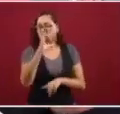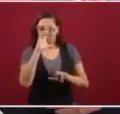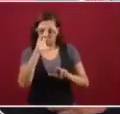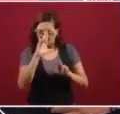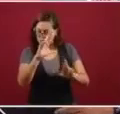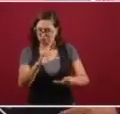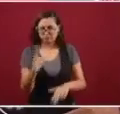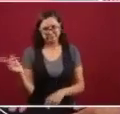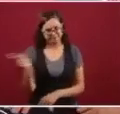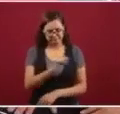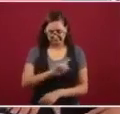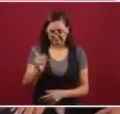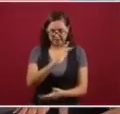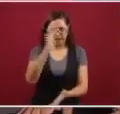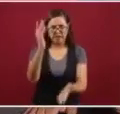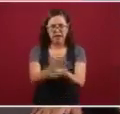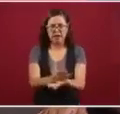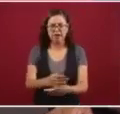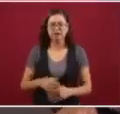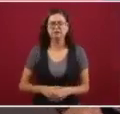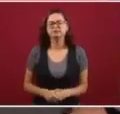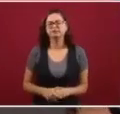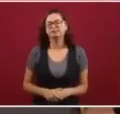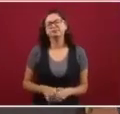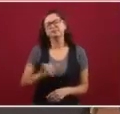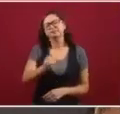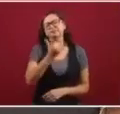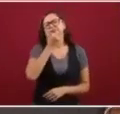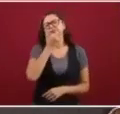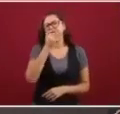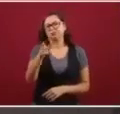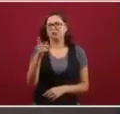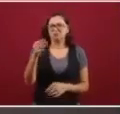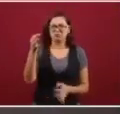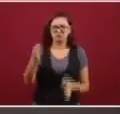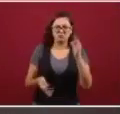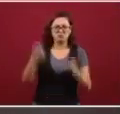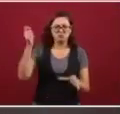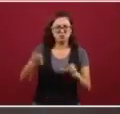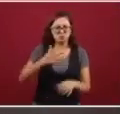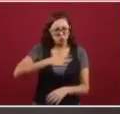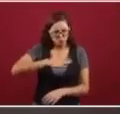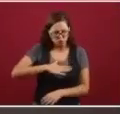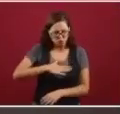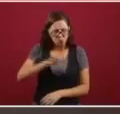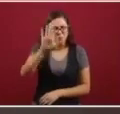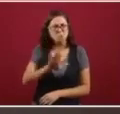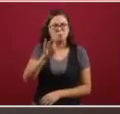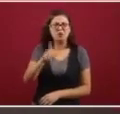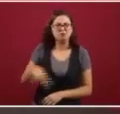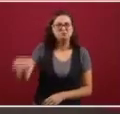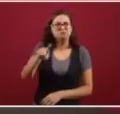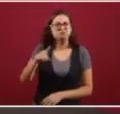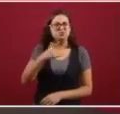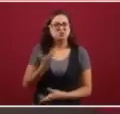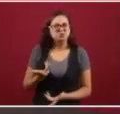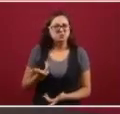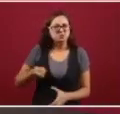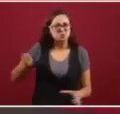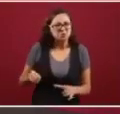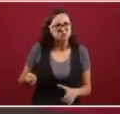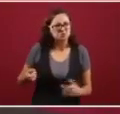porque pareciera que entonces los jueces no están a favor de la justicia en nuestro país, ¿no? Es que es una primera instancia, vamos a